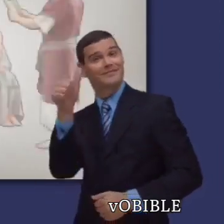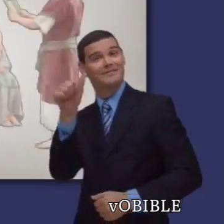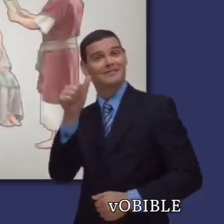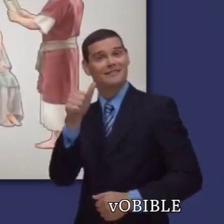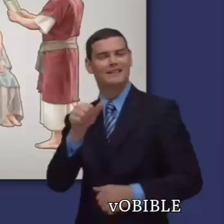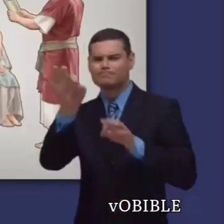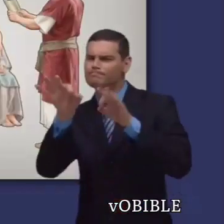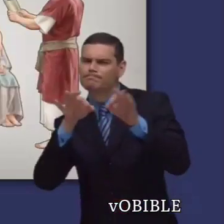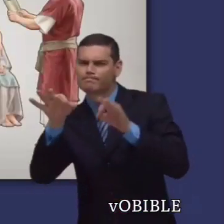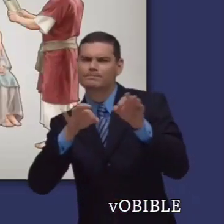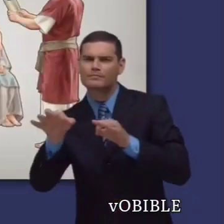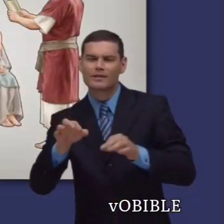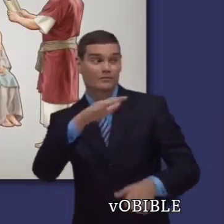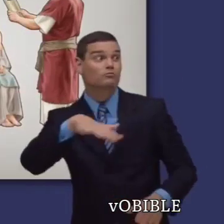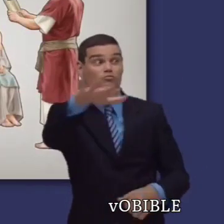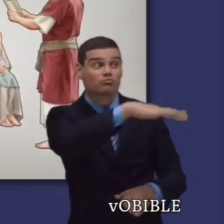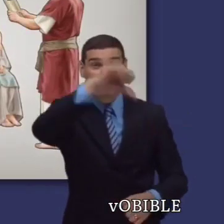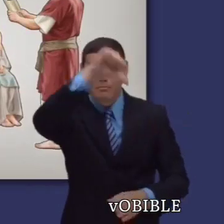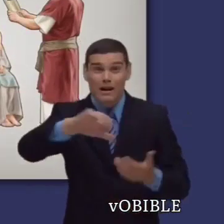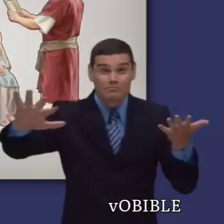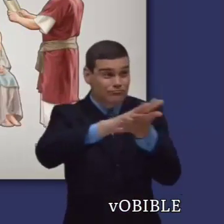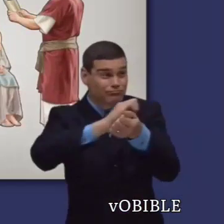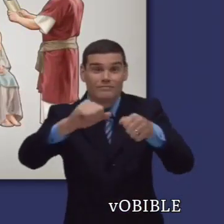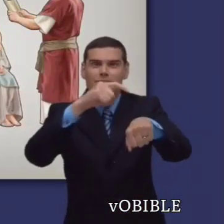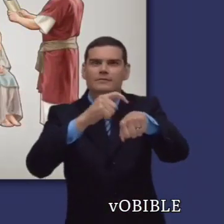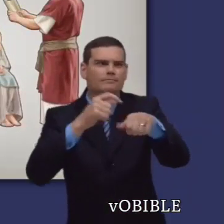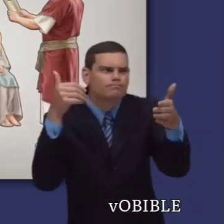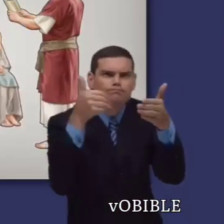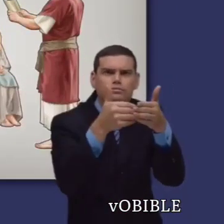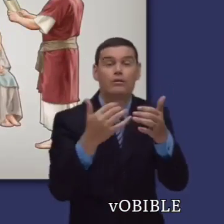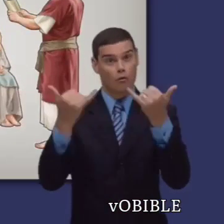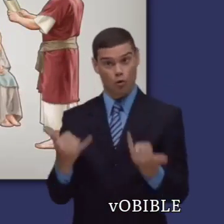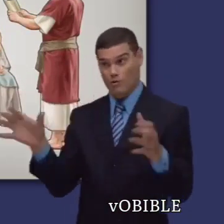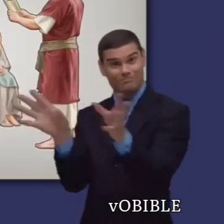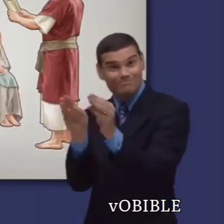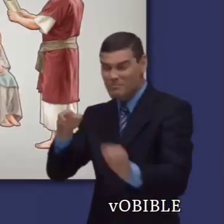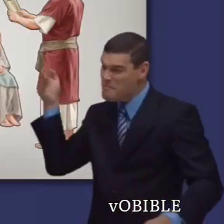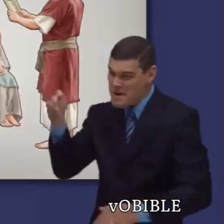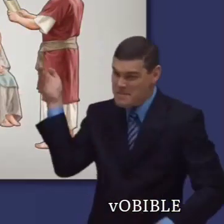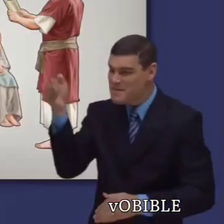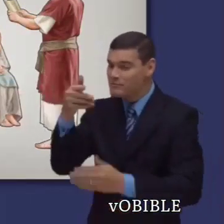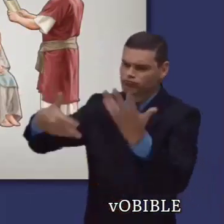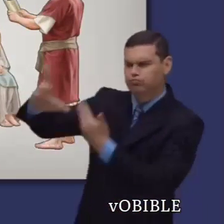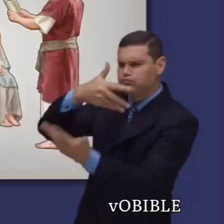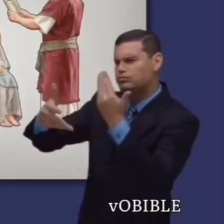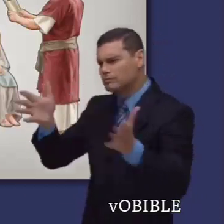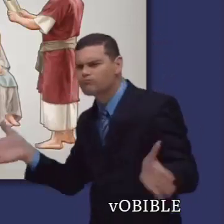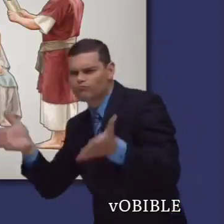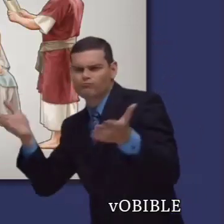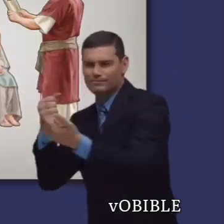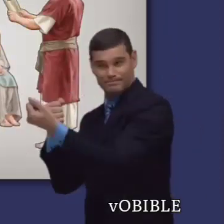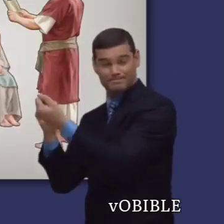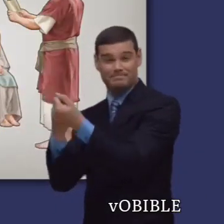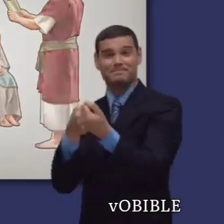El capítulo 10 dice que los seguidores de Cristo deben reunirse con regularidad para animarse unos a otros, sobre